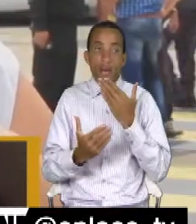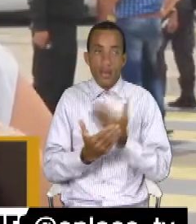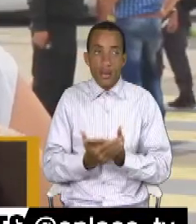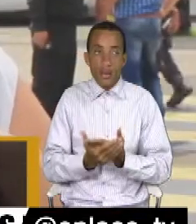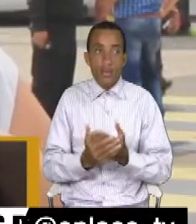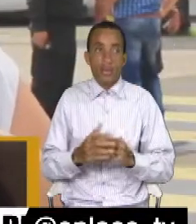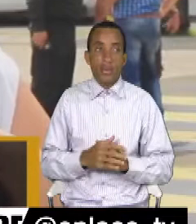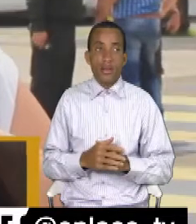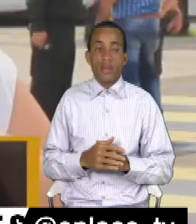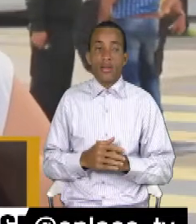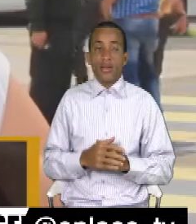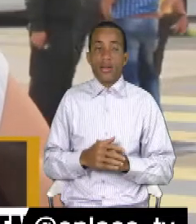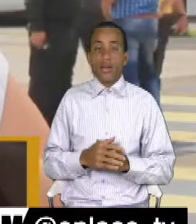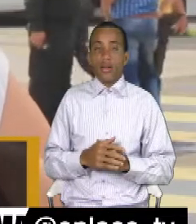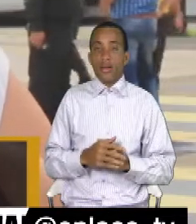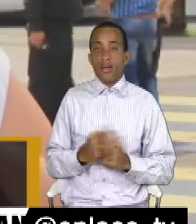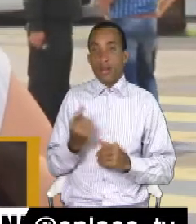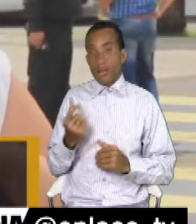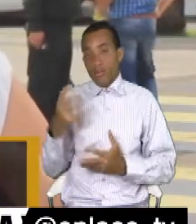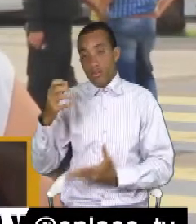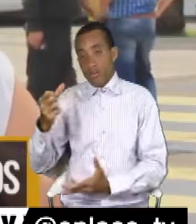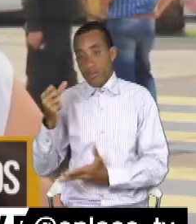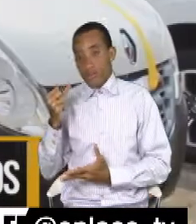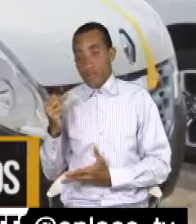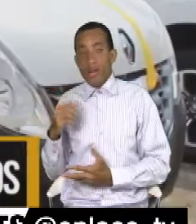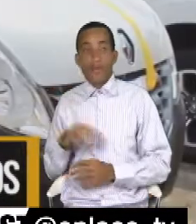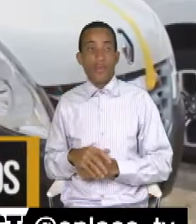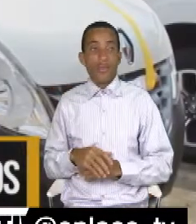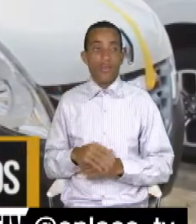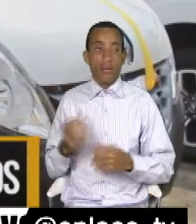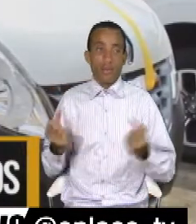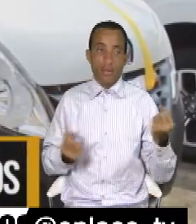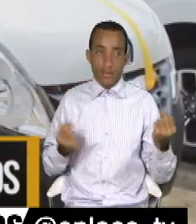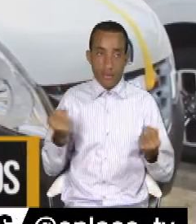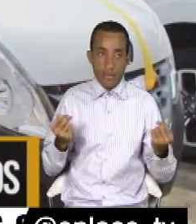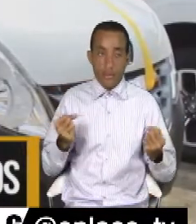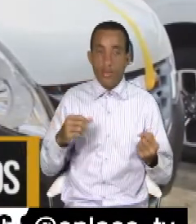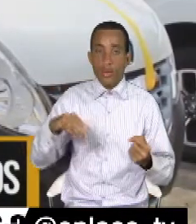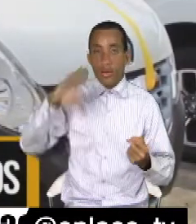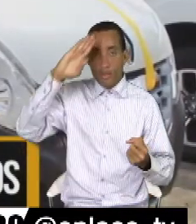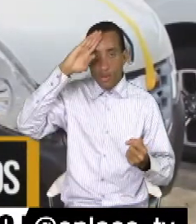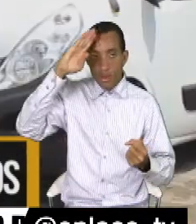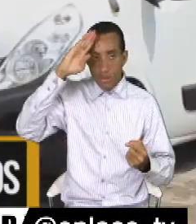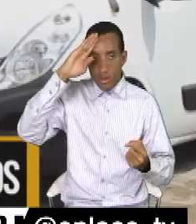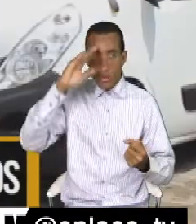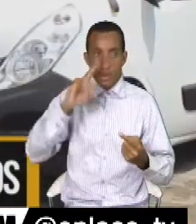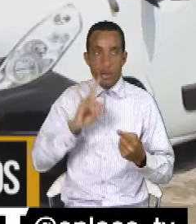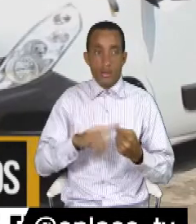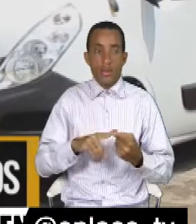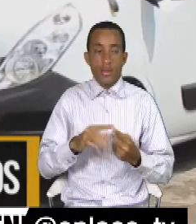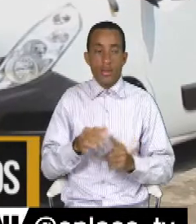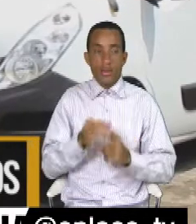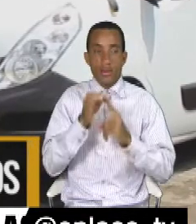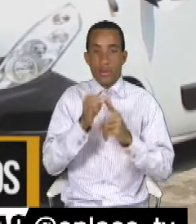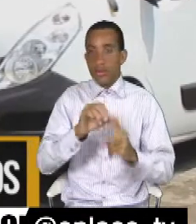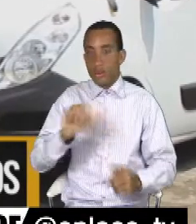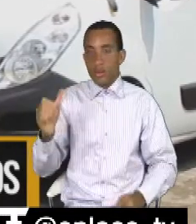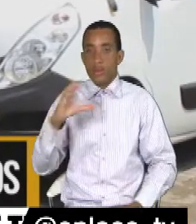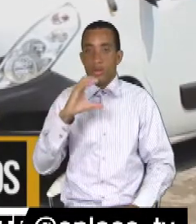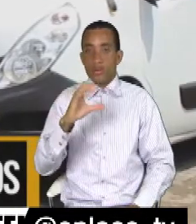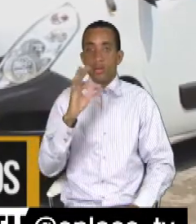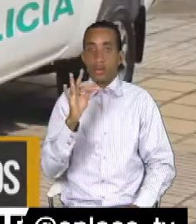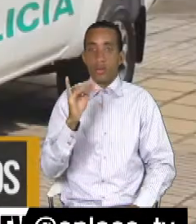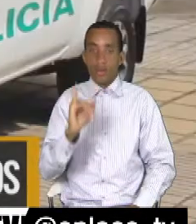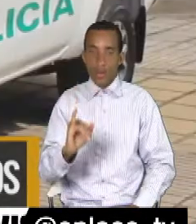través del FONSET, se entrega un parque automotor para la policía y especialmente para el CTI y la Fiscalía, quienes desde